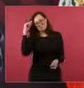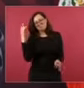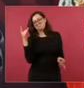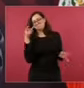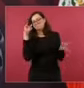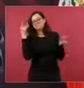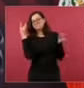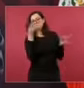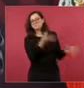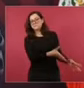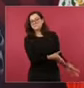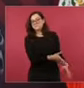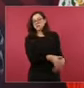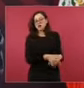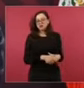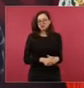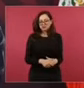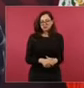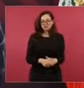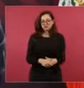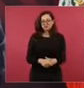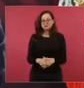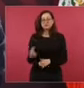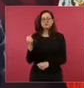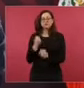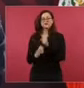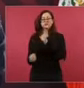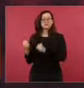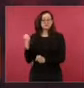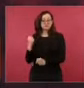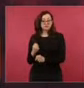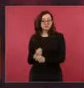Esto en el 18.